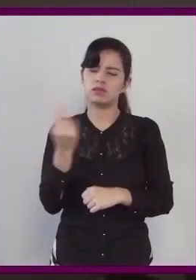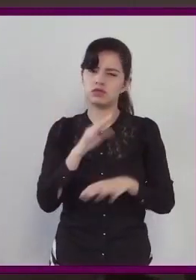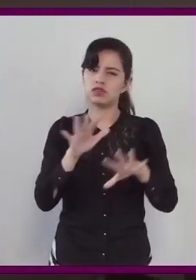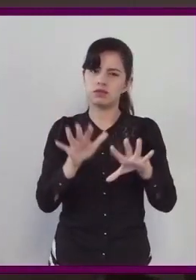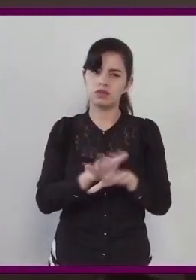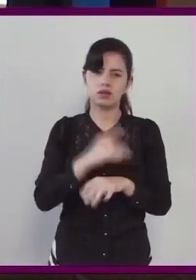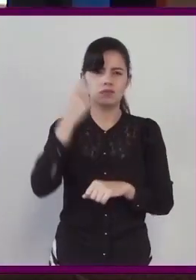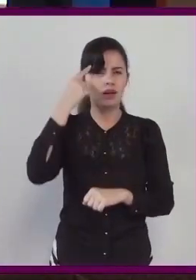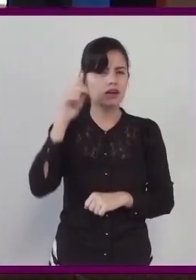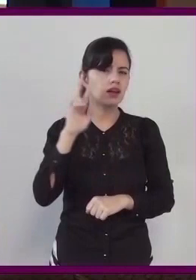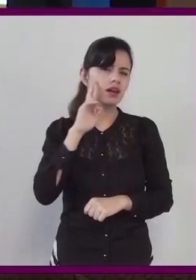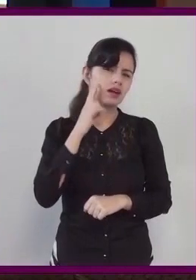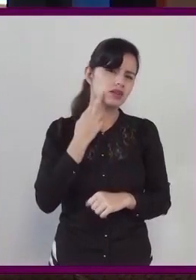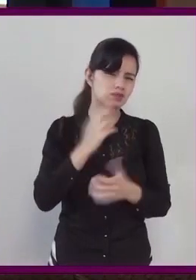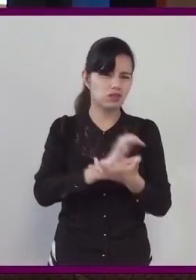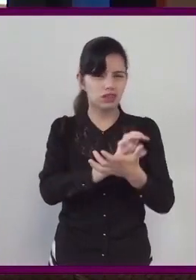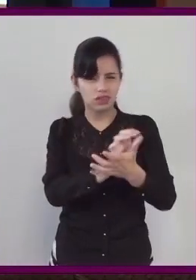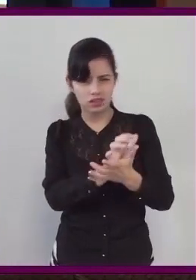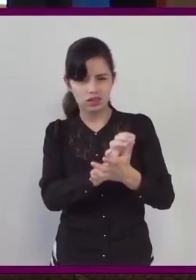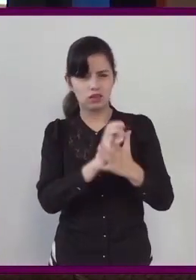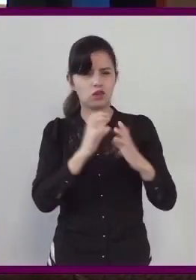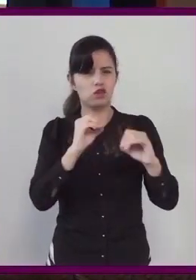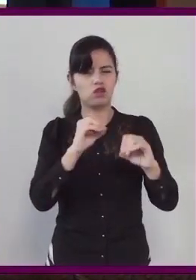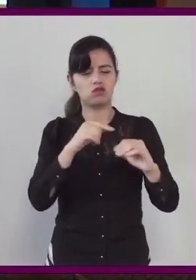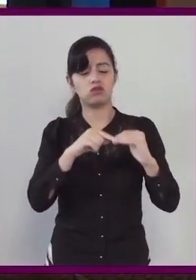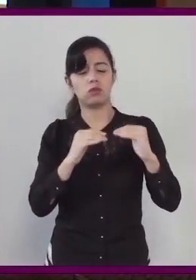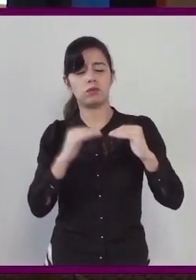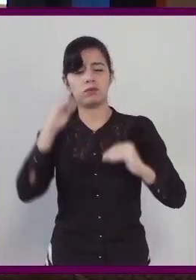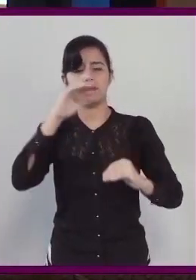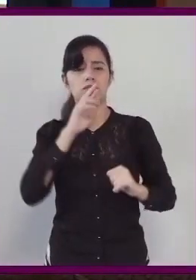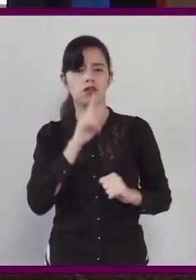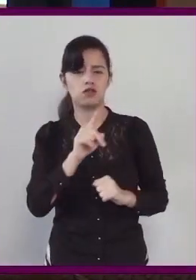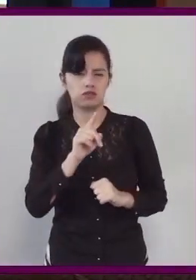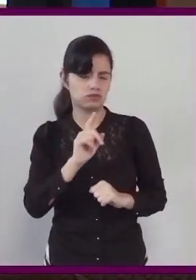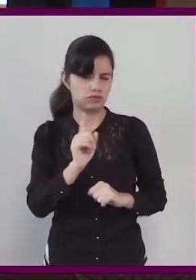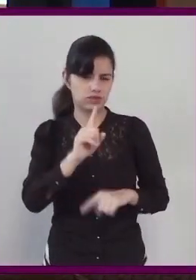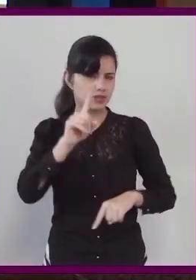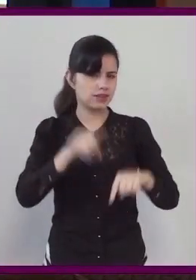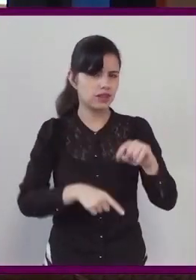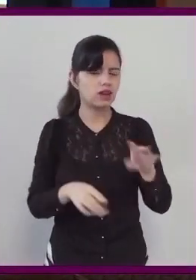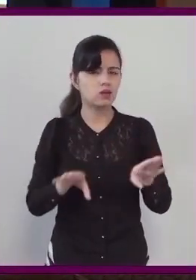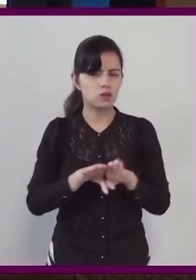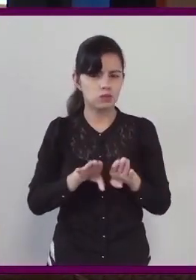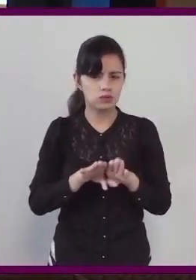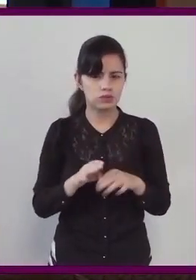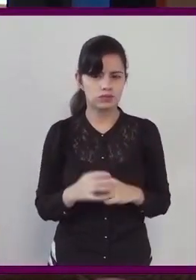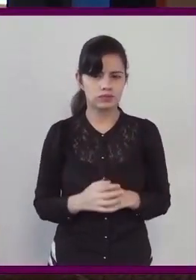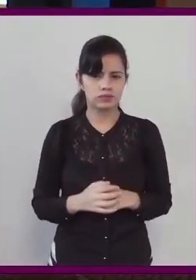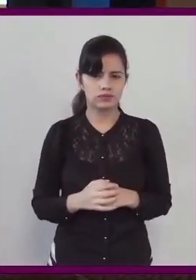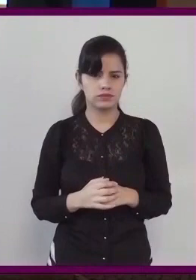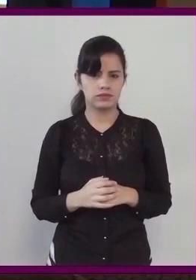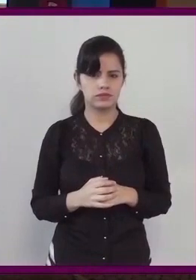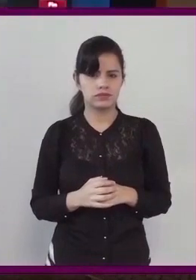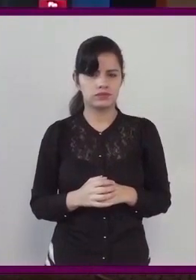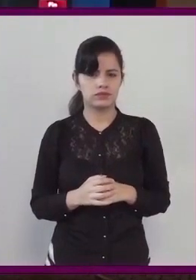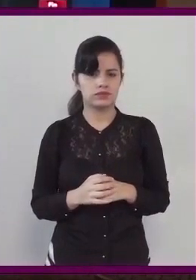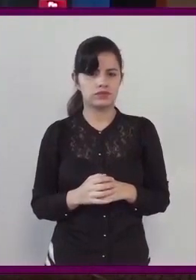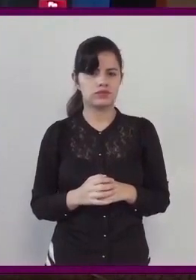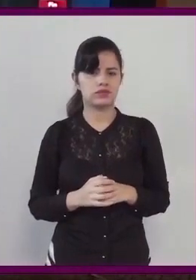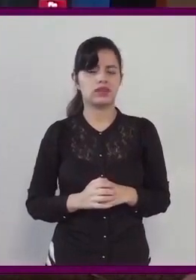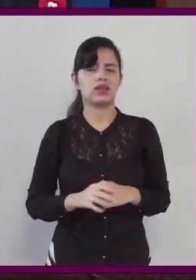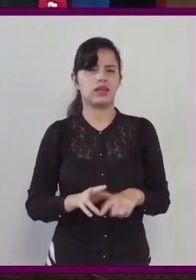clasismo? Creo que un problema de combatir temas como el clasismo o el racismo es que le preguntan a gente como yo,